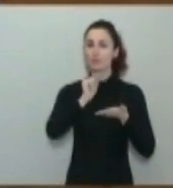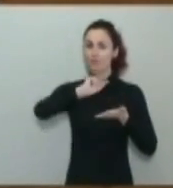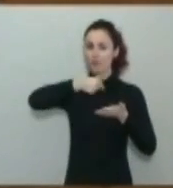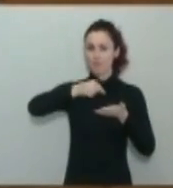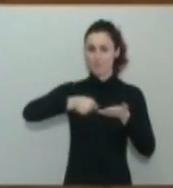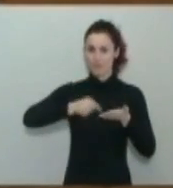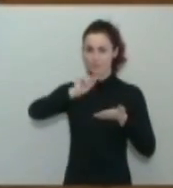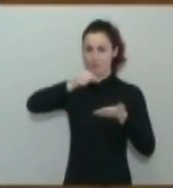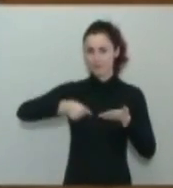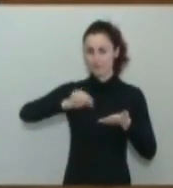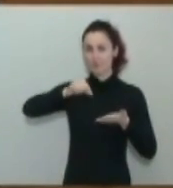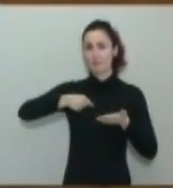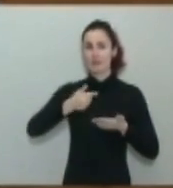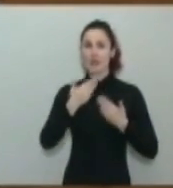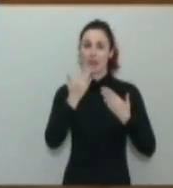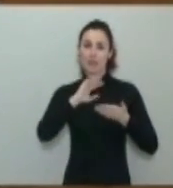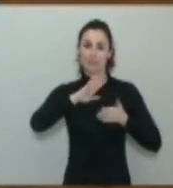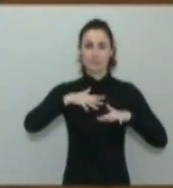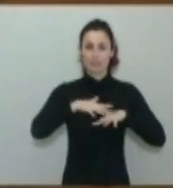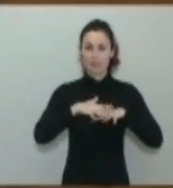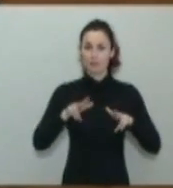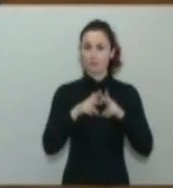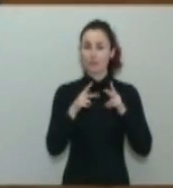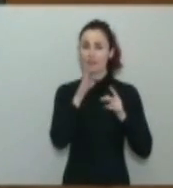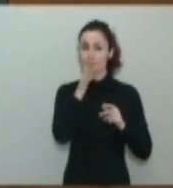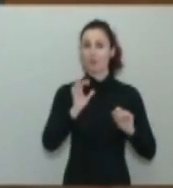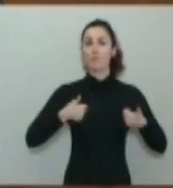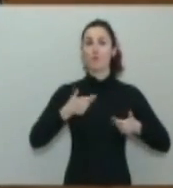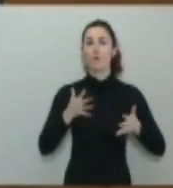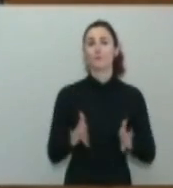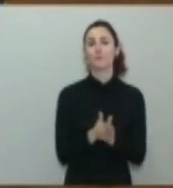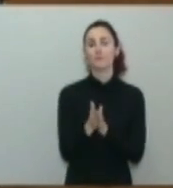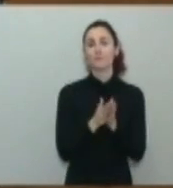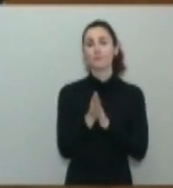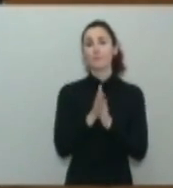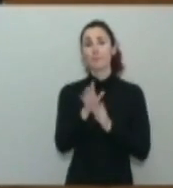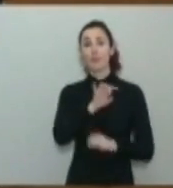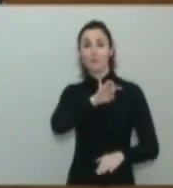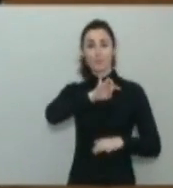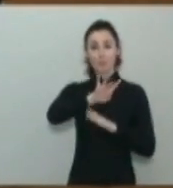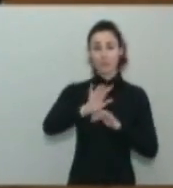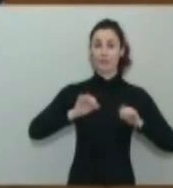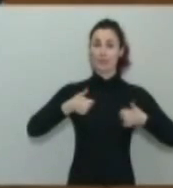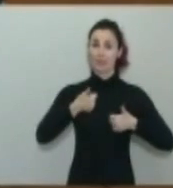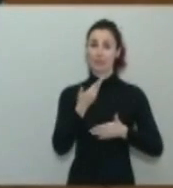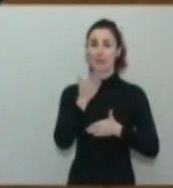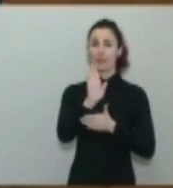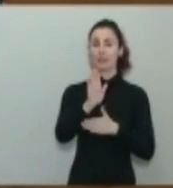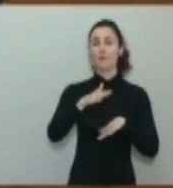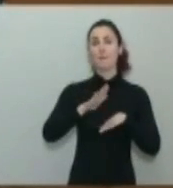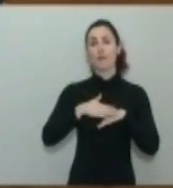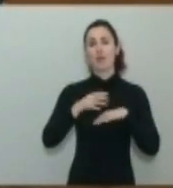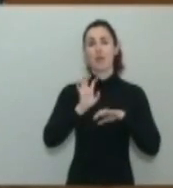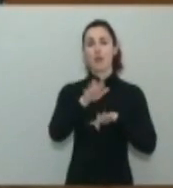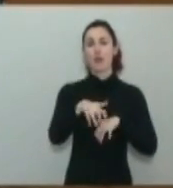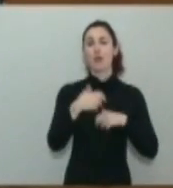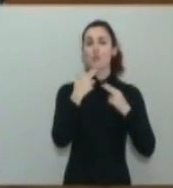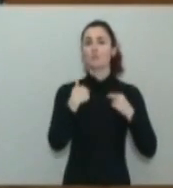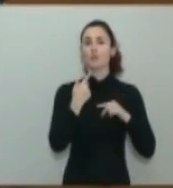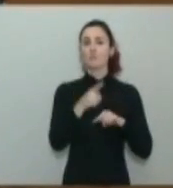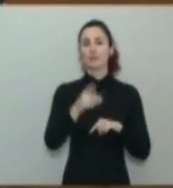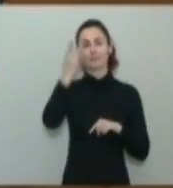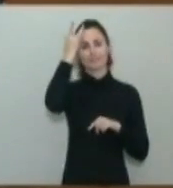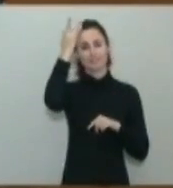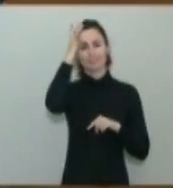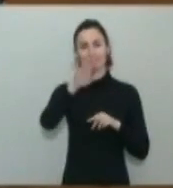con su firma en la red, la que motivó la iniciativa que presentamos en el Congreso de los Diputados y la que ha servido también de inspiración y fundamento